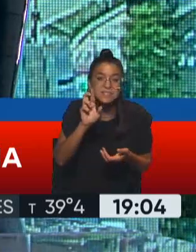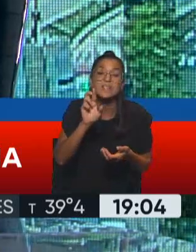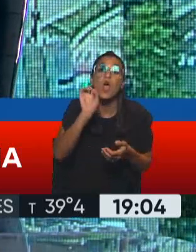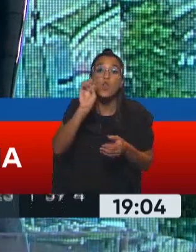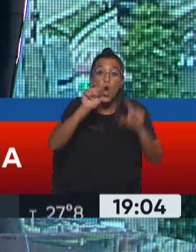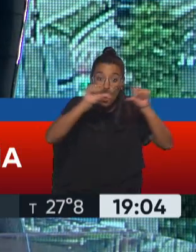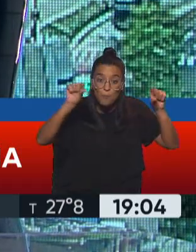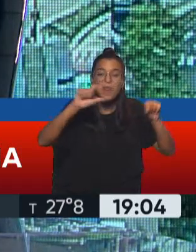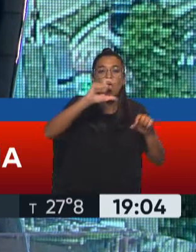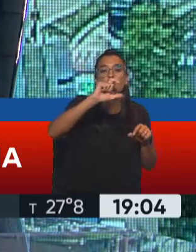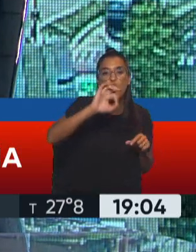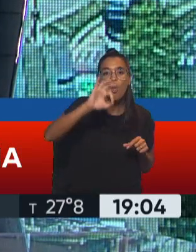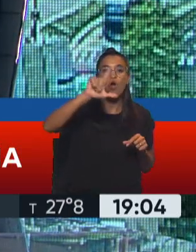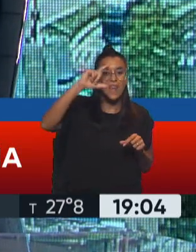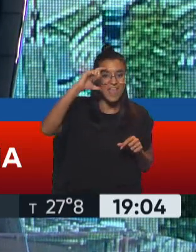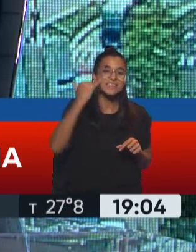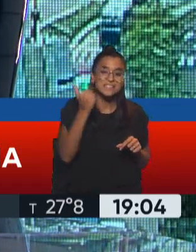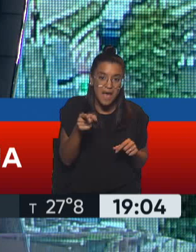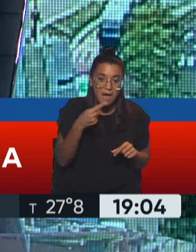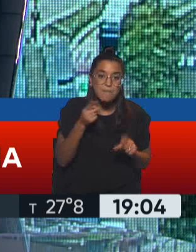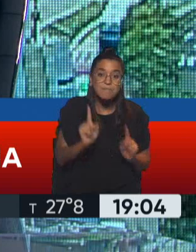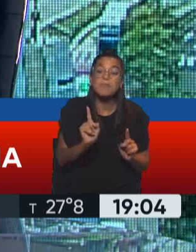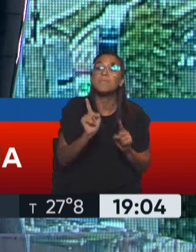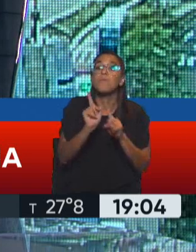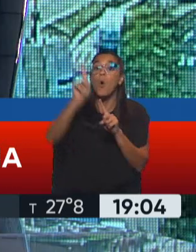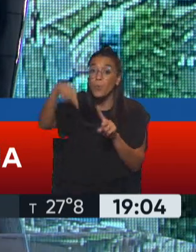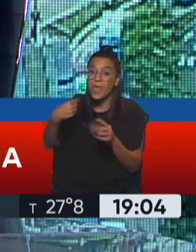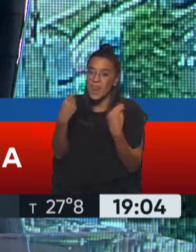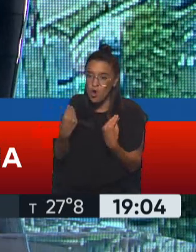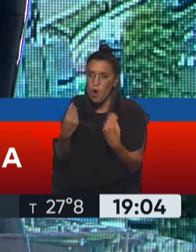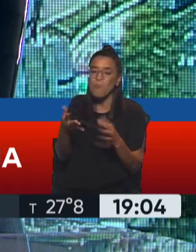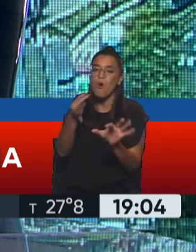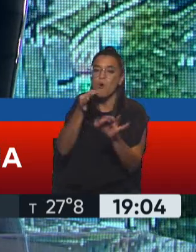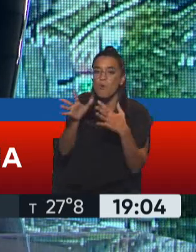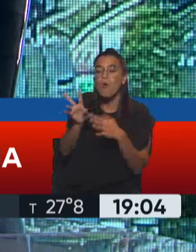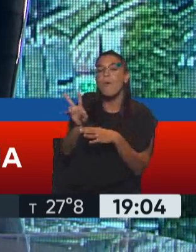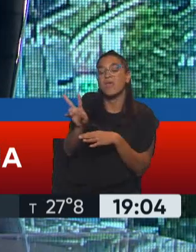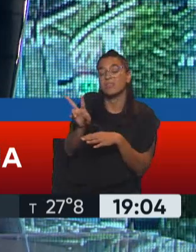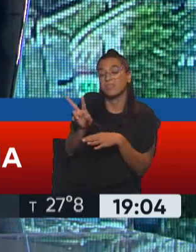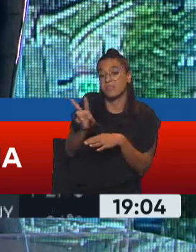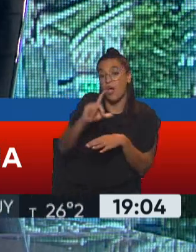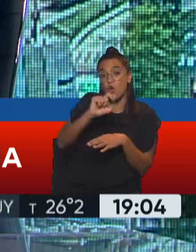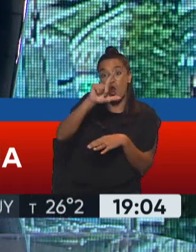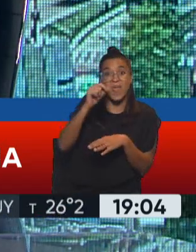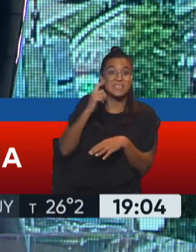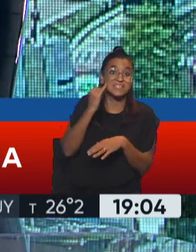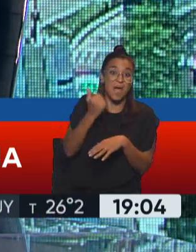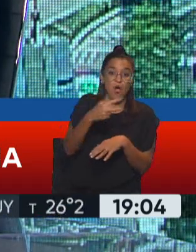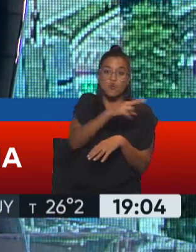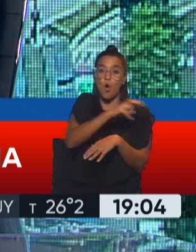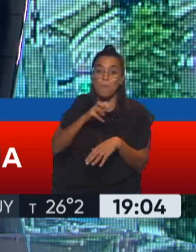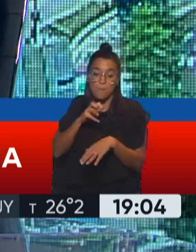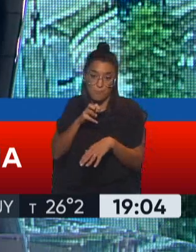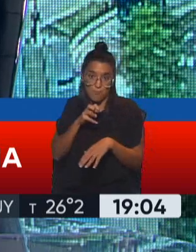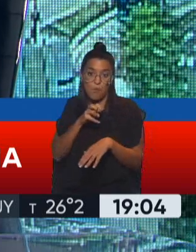nombre de Colella, que son producto de la venta, es lo que él cobró presumiblemente, por la